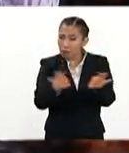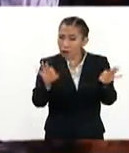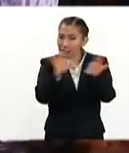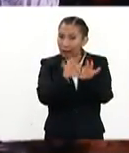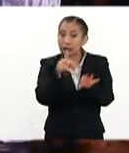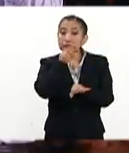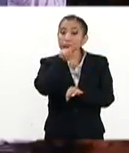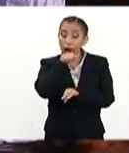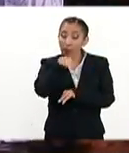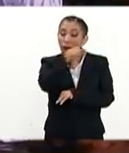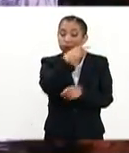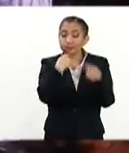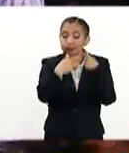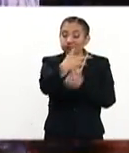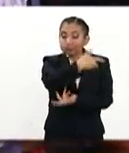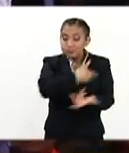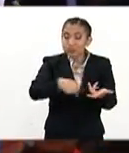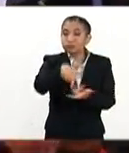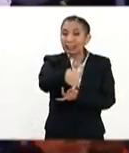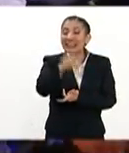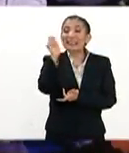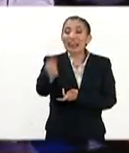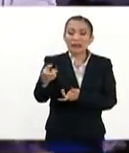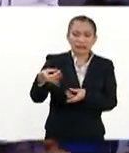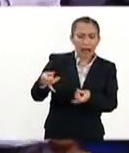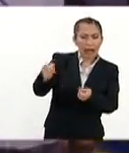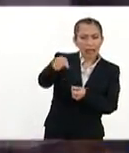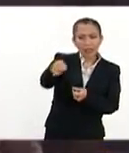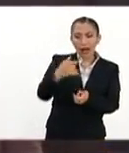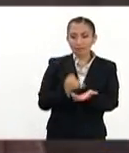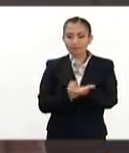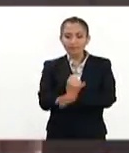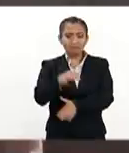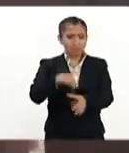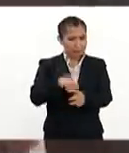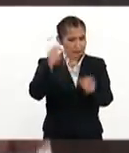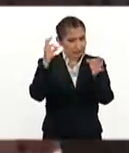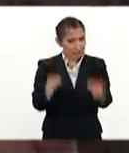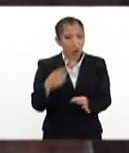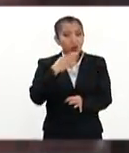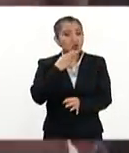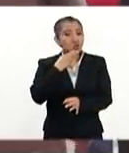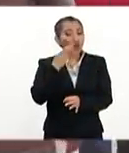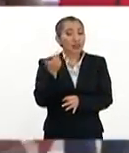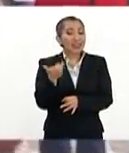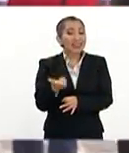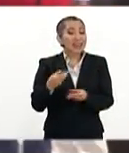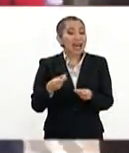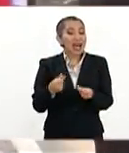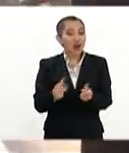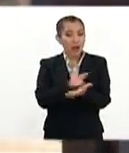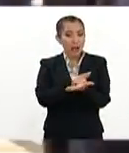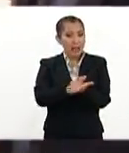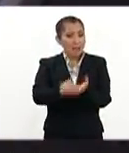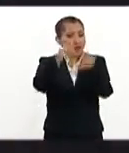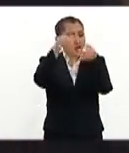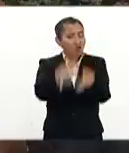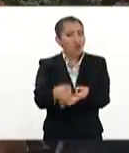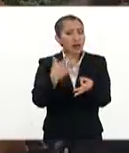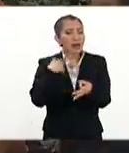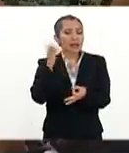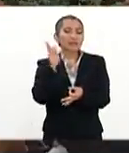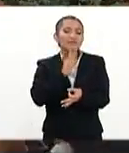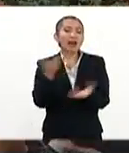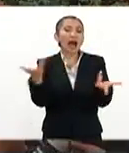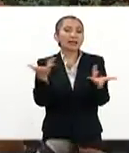que preocupan en la discusión pública sobre la calidad de nuestra democracia es el uso de los recursos, la transparencia y la